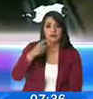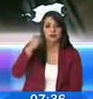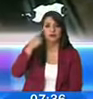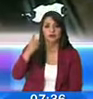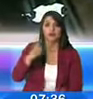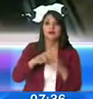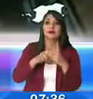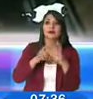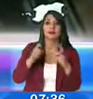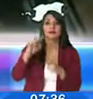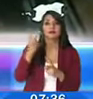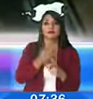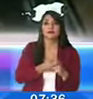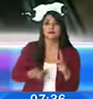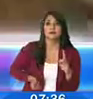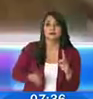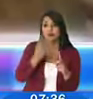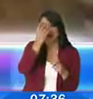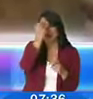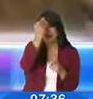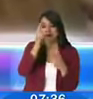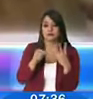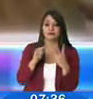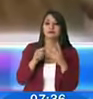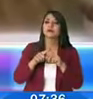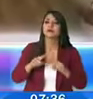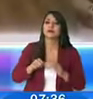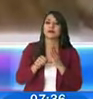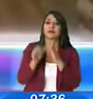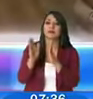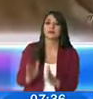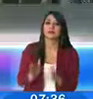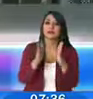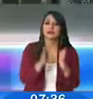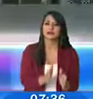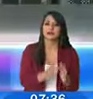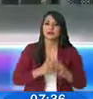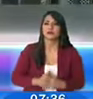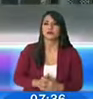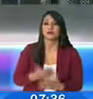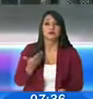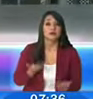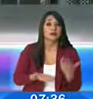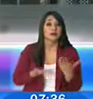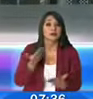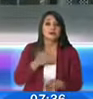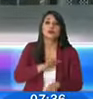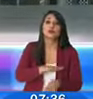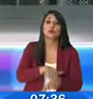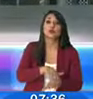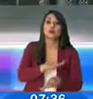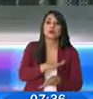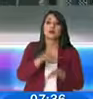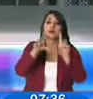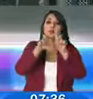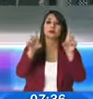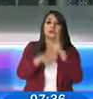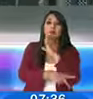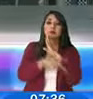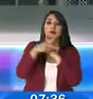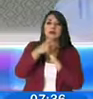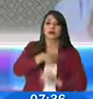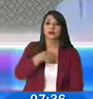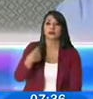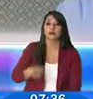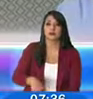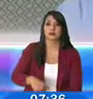el ex vicepresidente Jorge Glass y varios ministros de Estado presuntamente implicados en el denominado caso